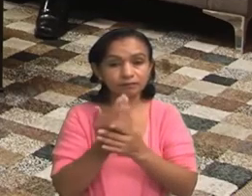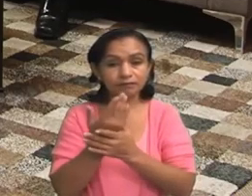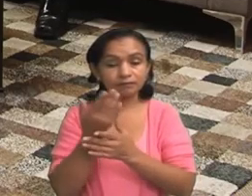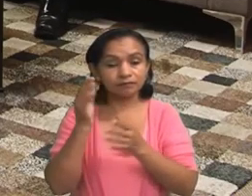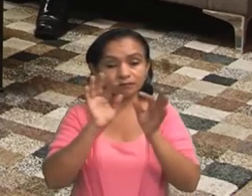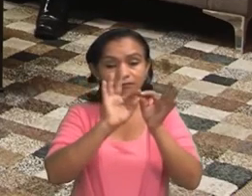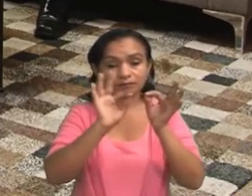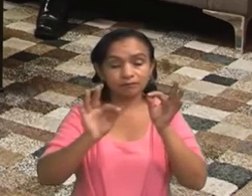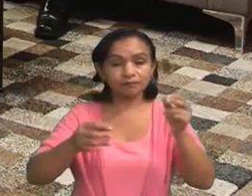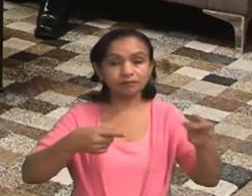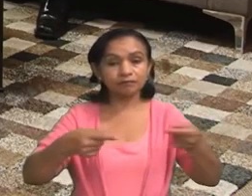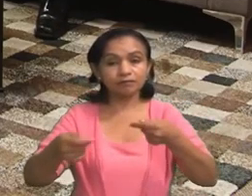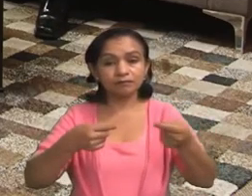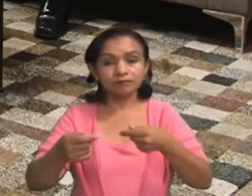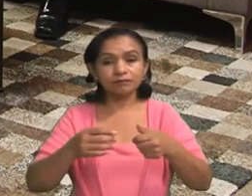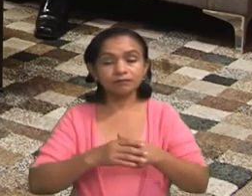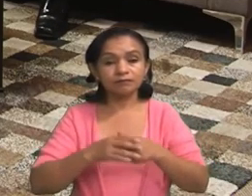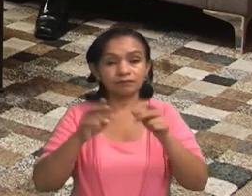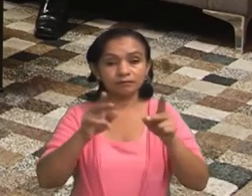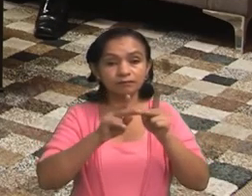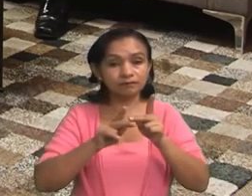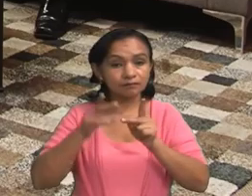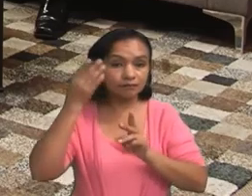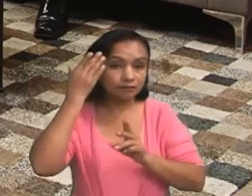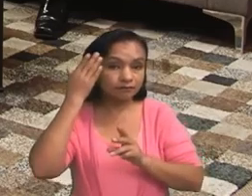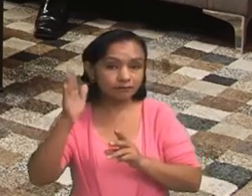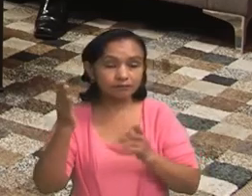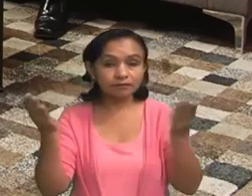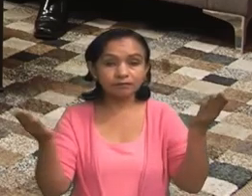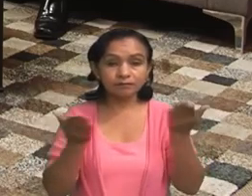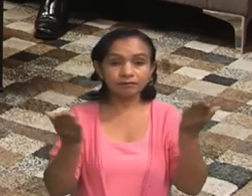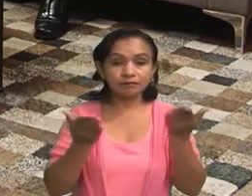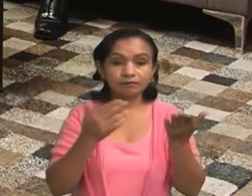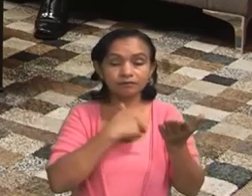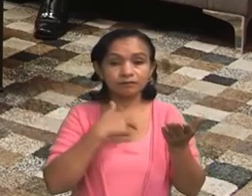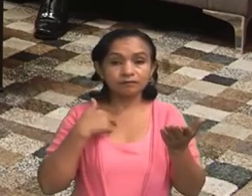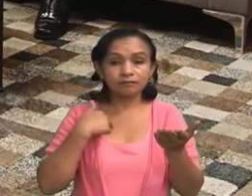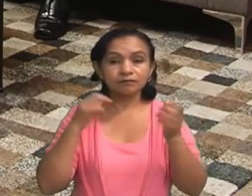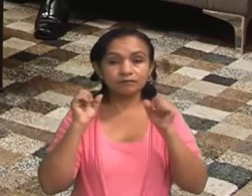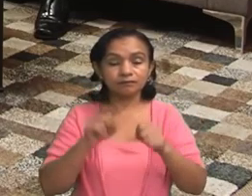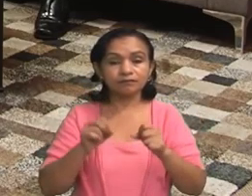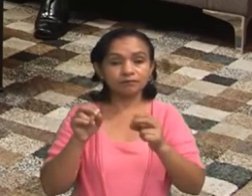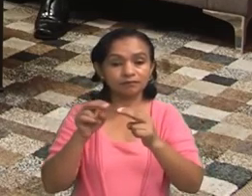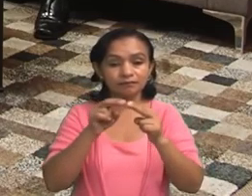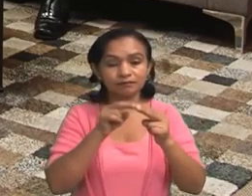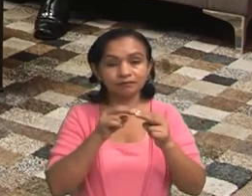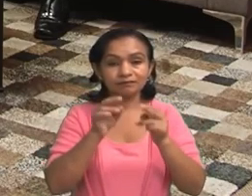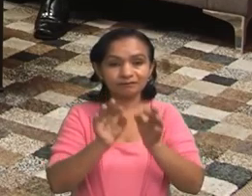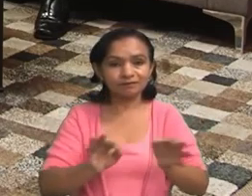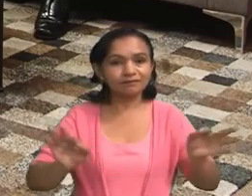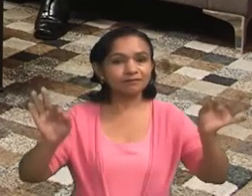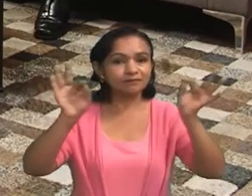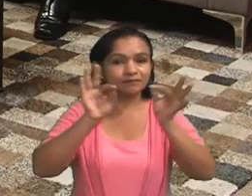feria, para que nuestra audiencia también sepa un poquito de cómo va a poder vincularse a este